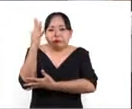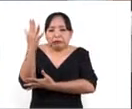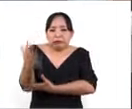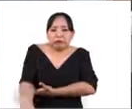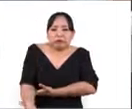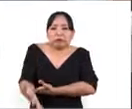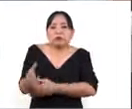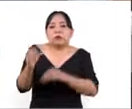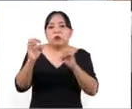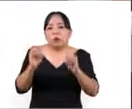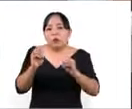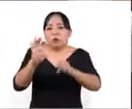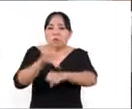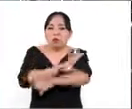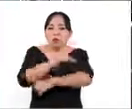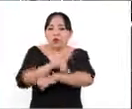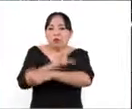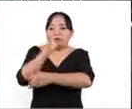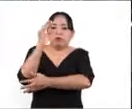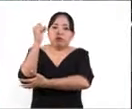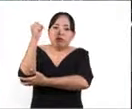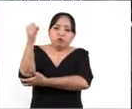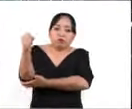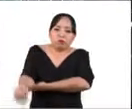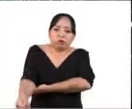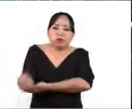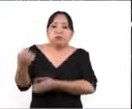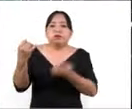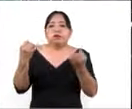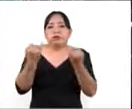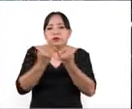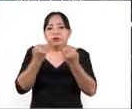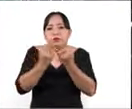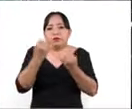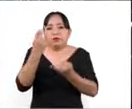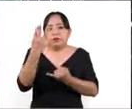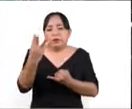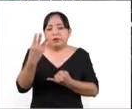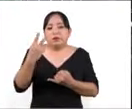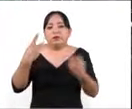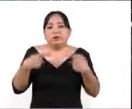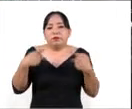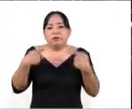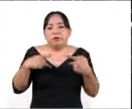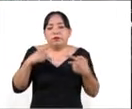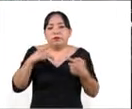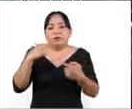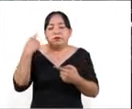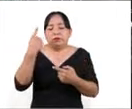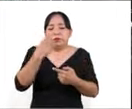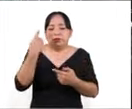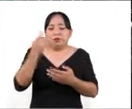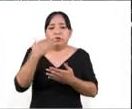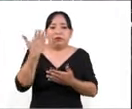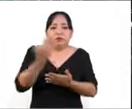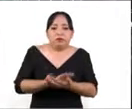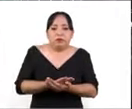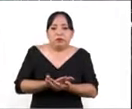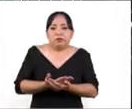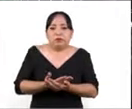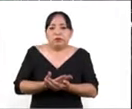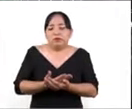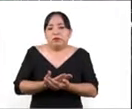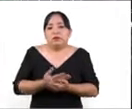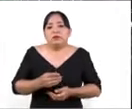postes, y una persona, 3 personas inconscientes que fueron atendidas en el lugar. De estas